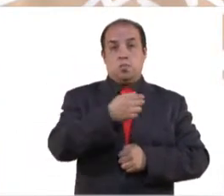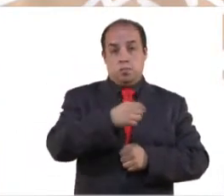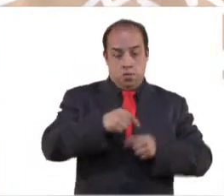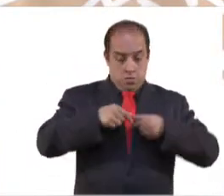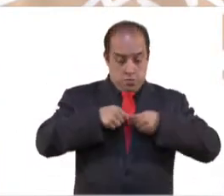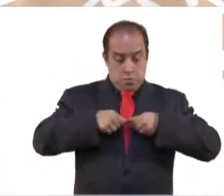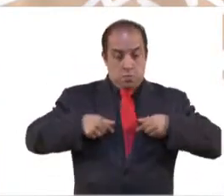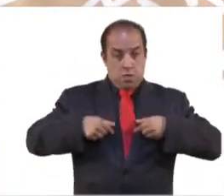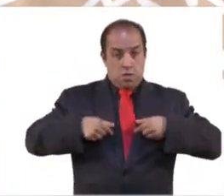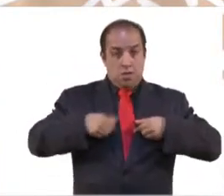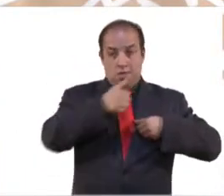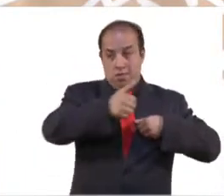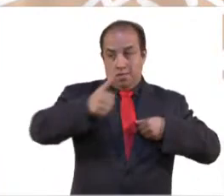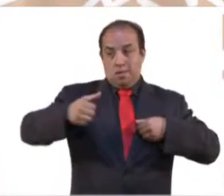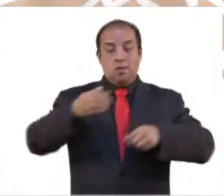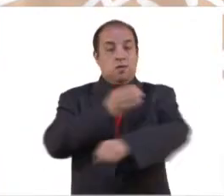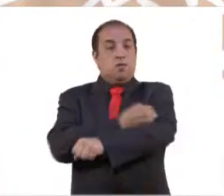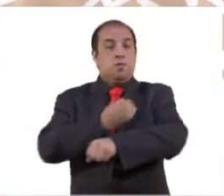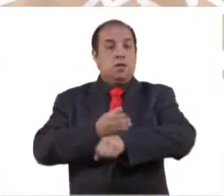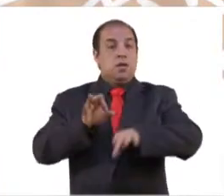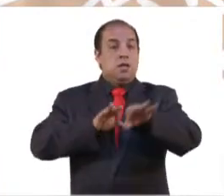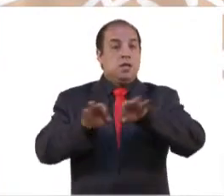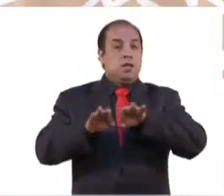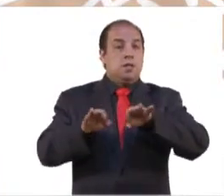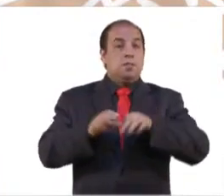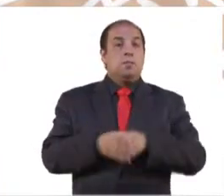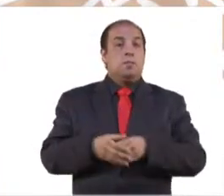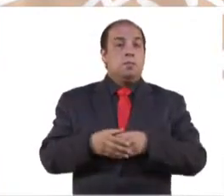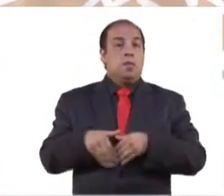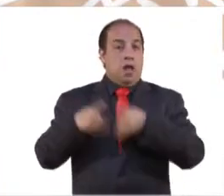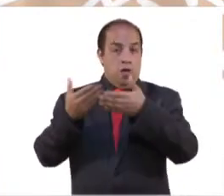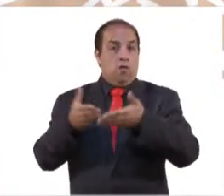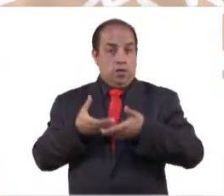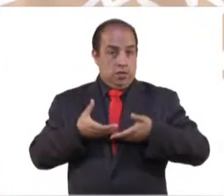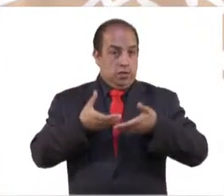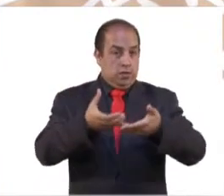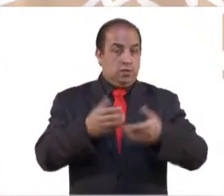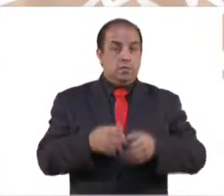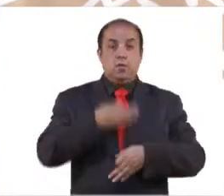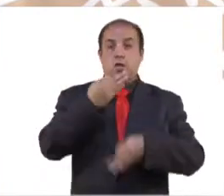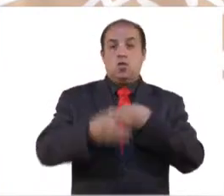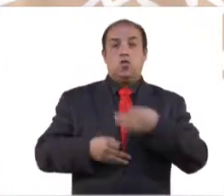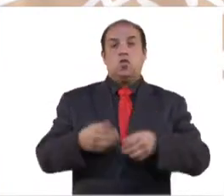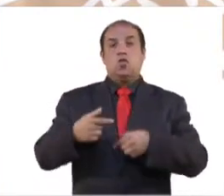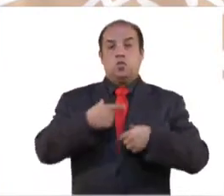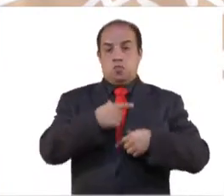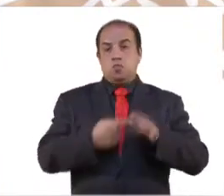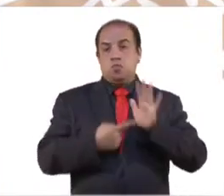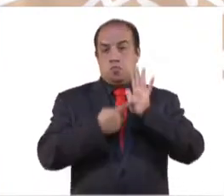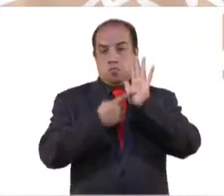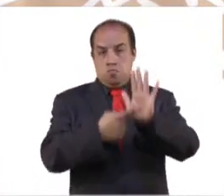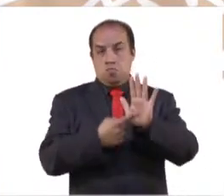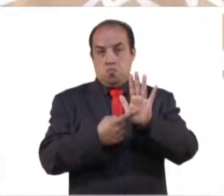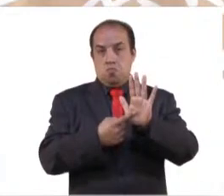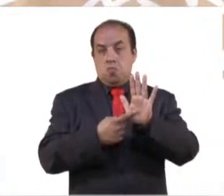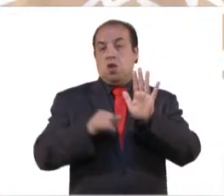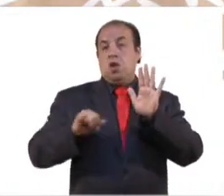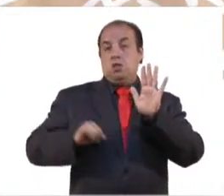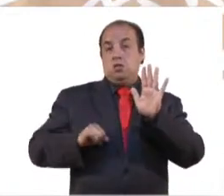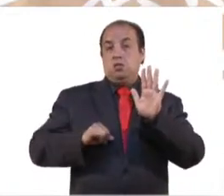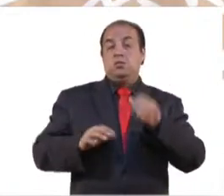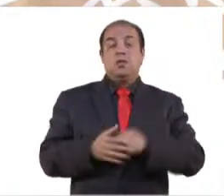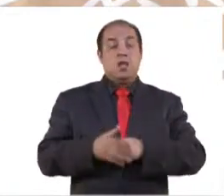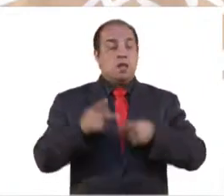uno de los compañeros que trabajan en campo, para que todos se identifiquen plenamente y las personas